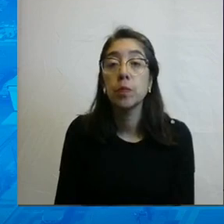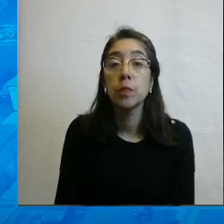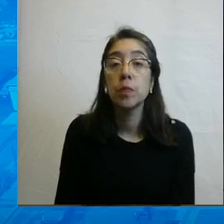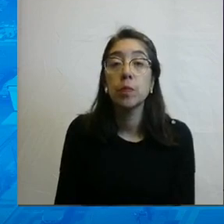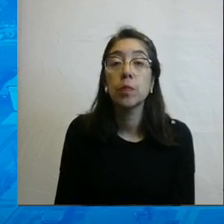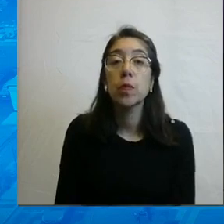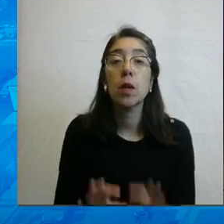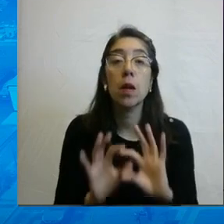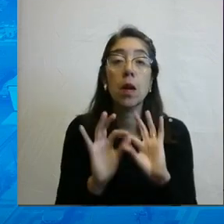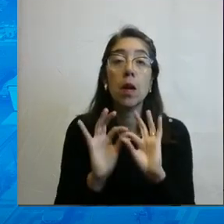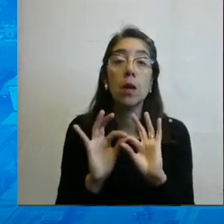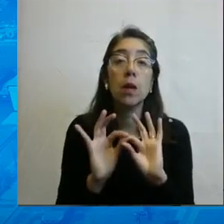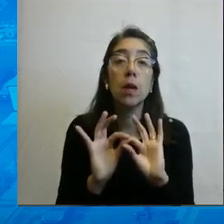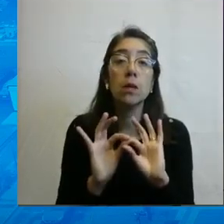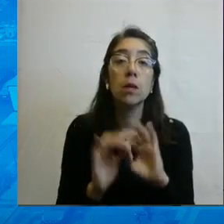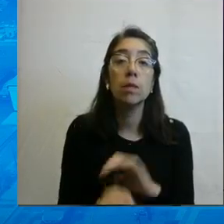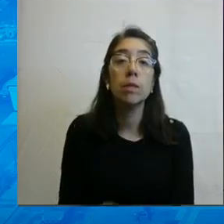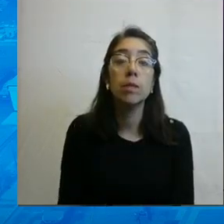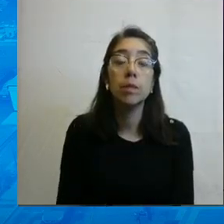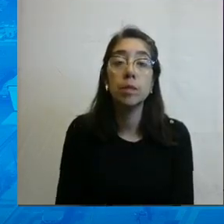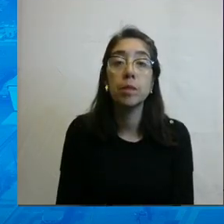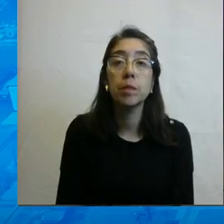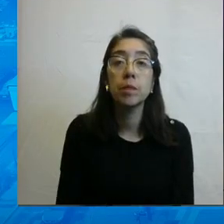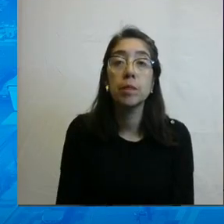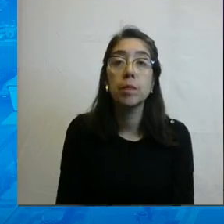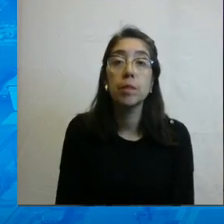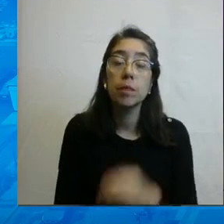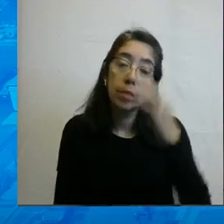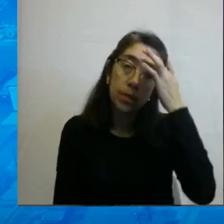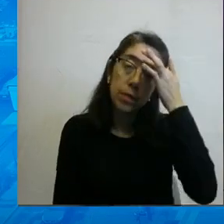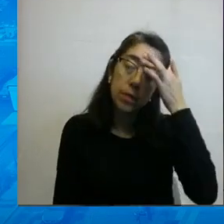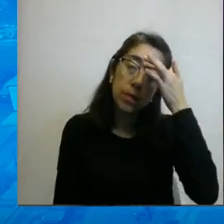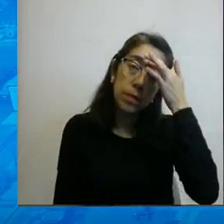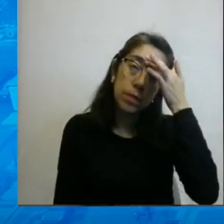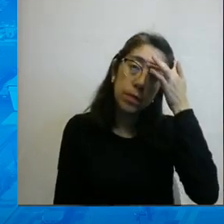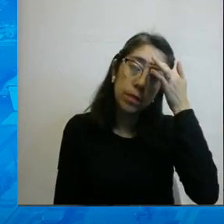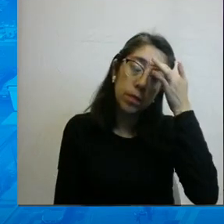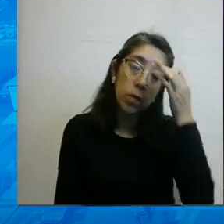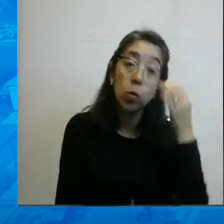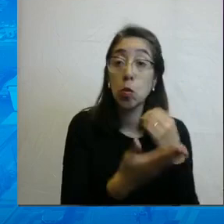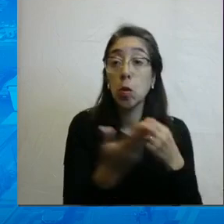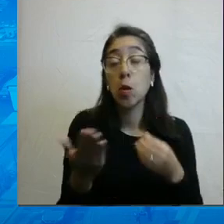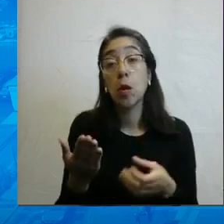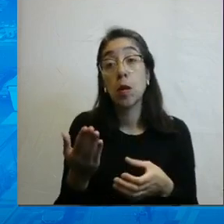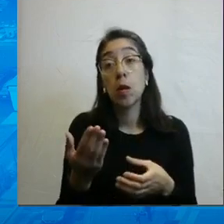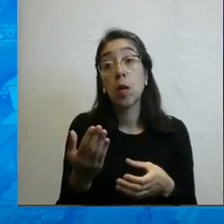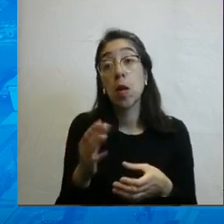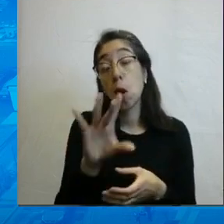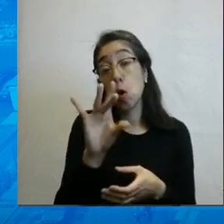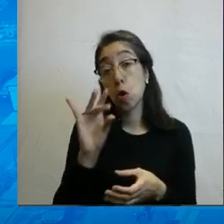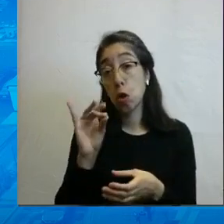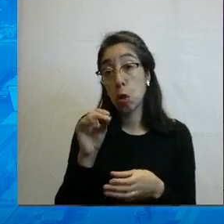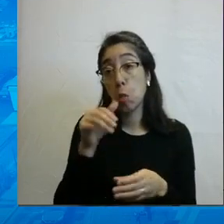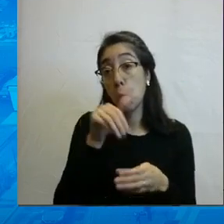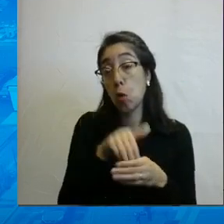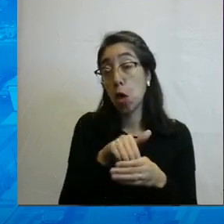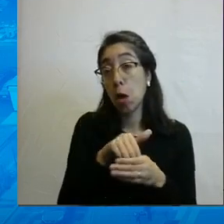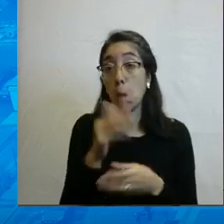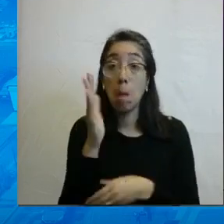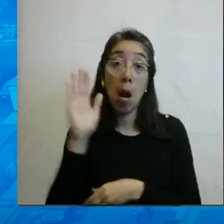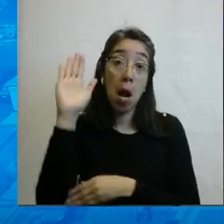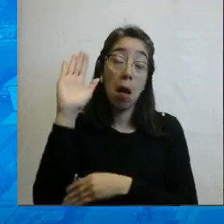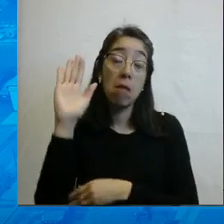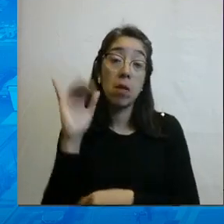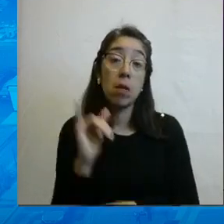Gracias, director. Le concedemos la palabra entonces al Consejo Municipal, a quienes deseen tomarla